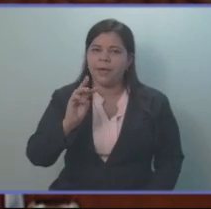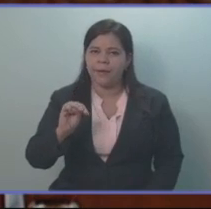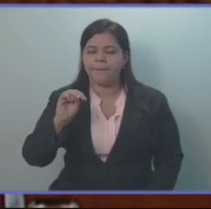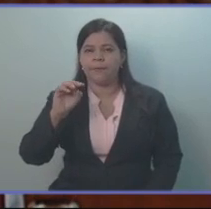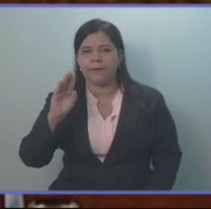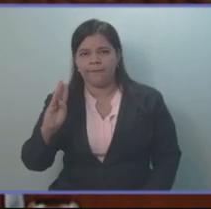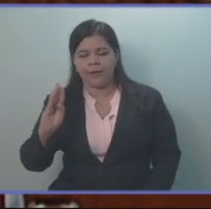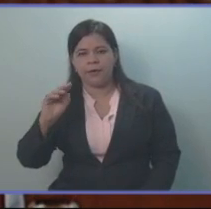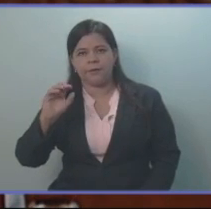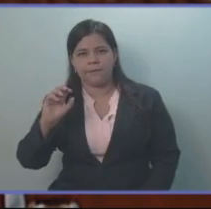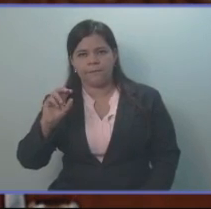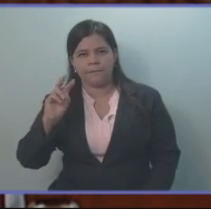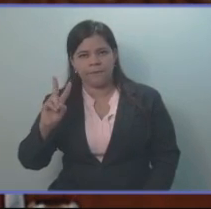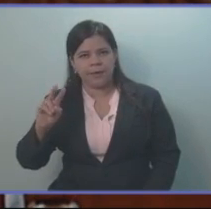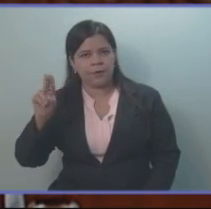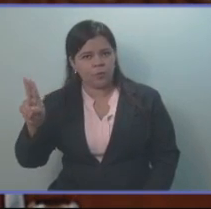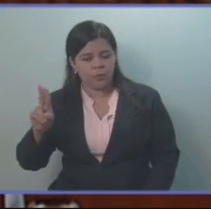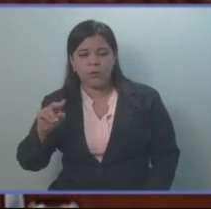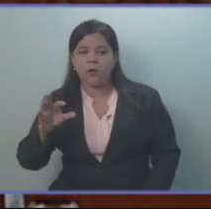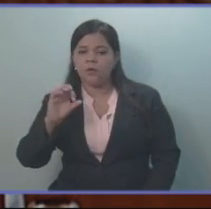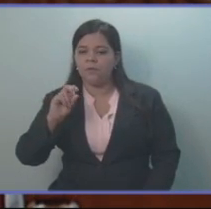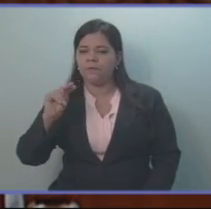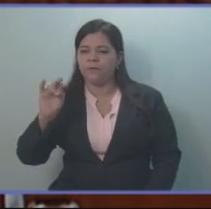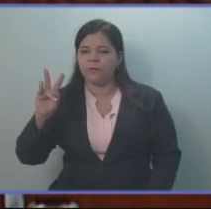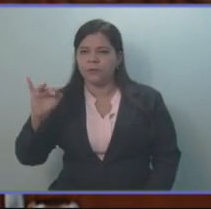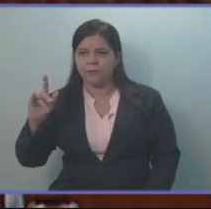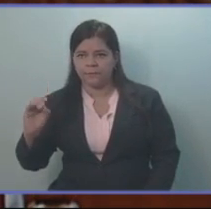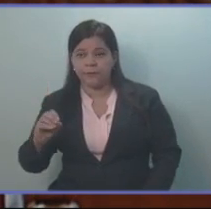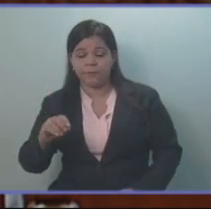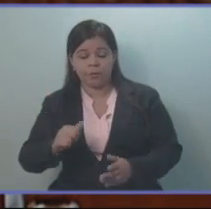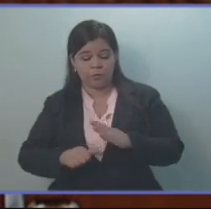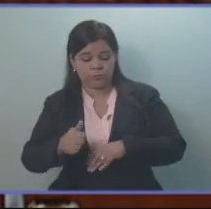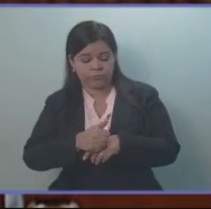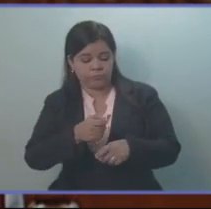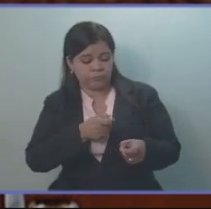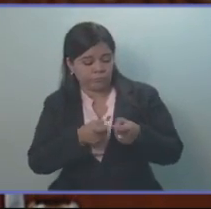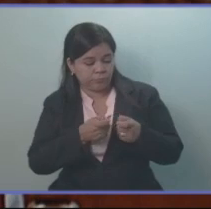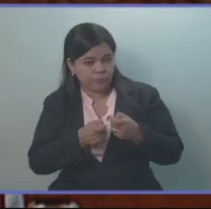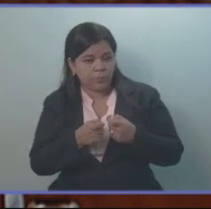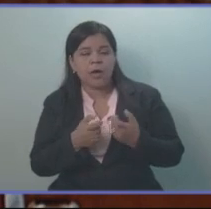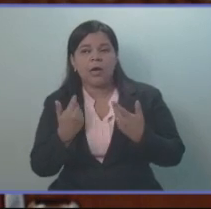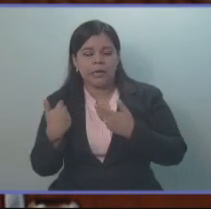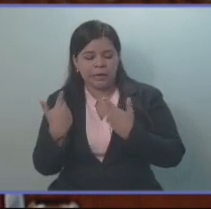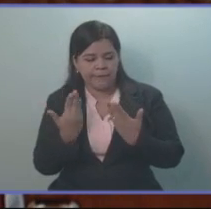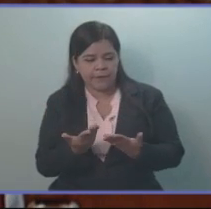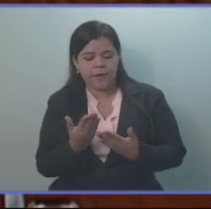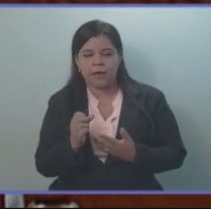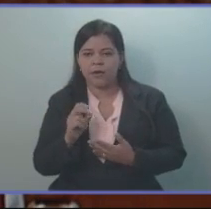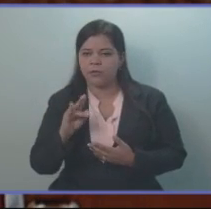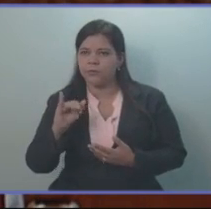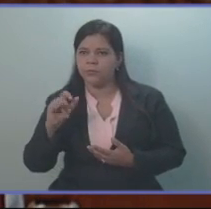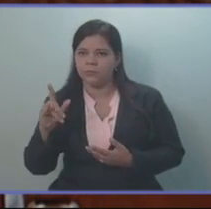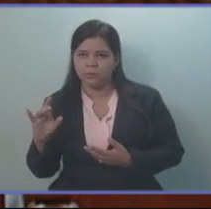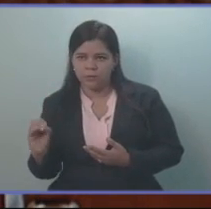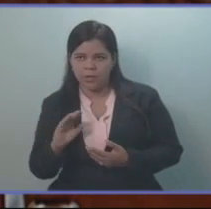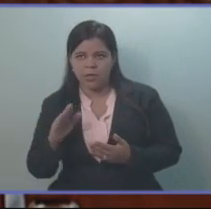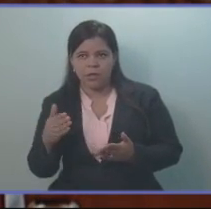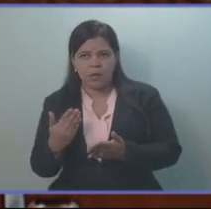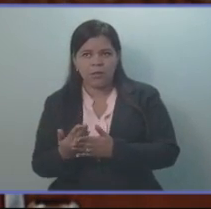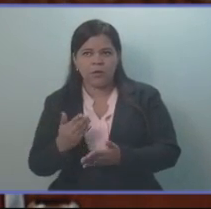BMBDU, a través de Fonavipo como administrador de la cartera, otorgará subsidio y financiamiento a